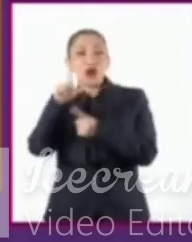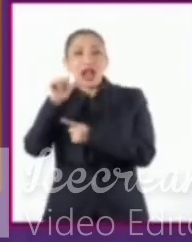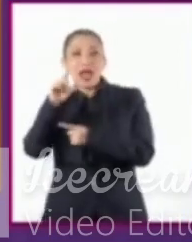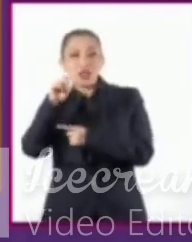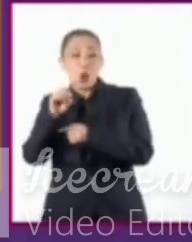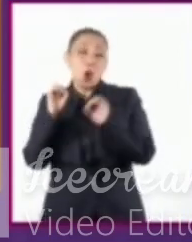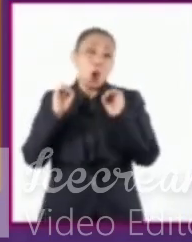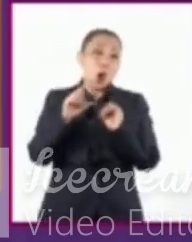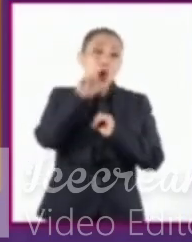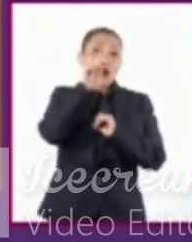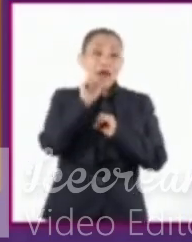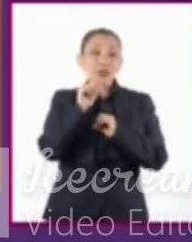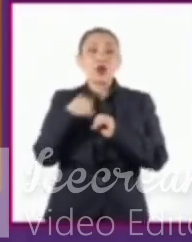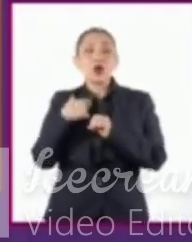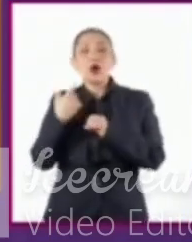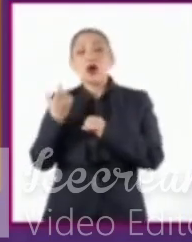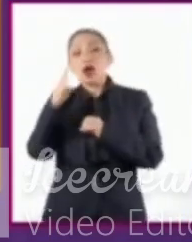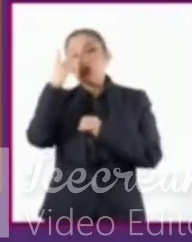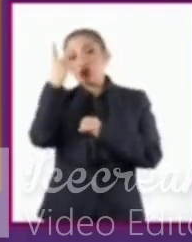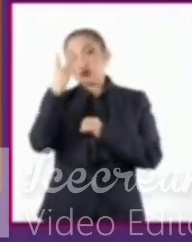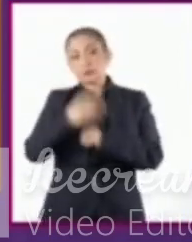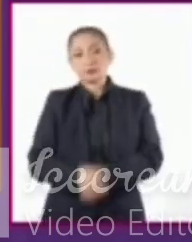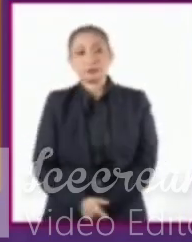o lado al cuadrado.